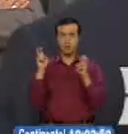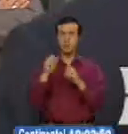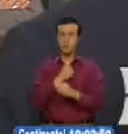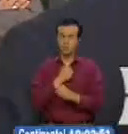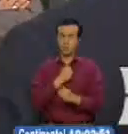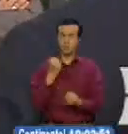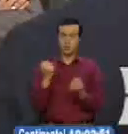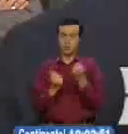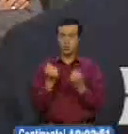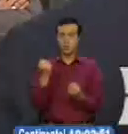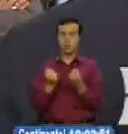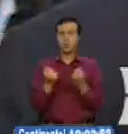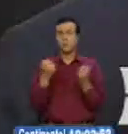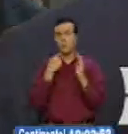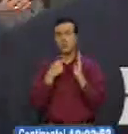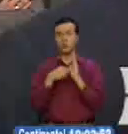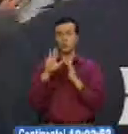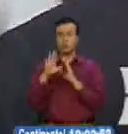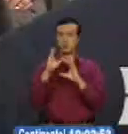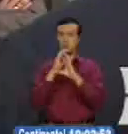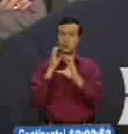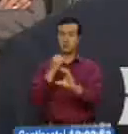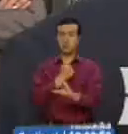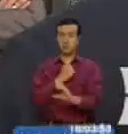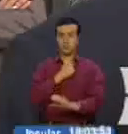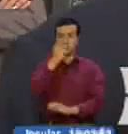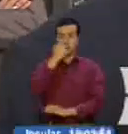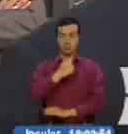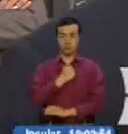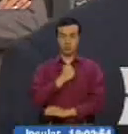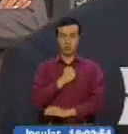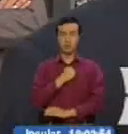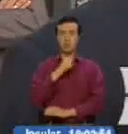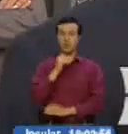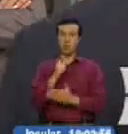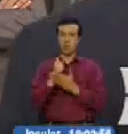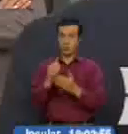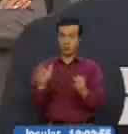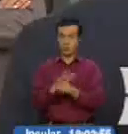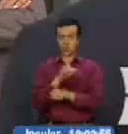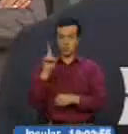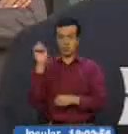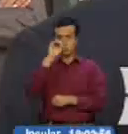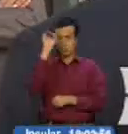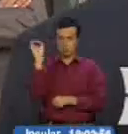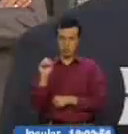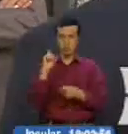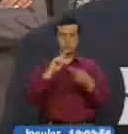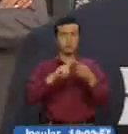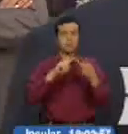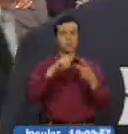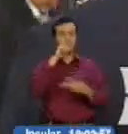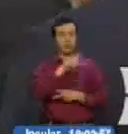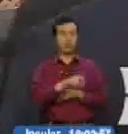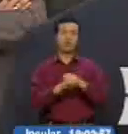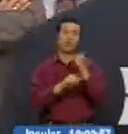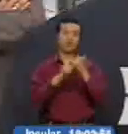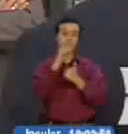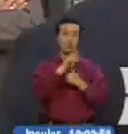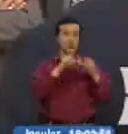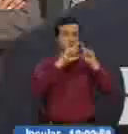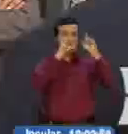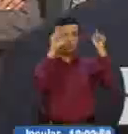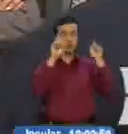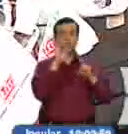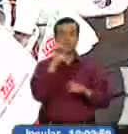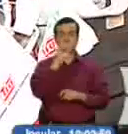vehículos cuando la unidad estaba a nombre de la persona natural, tenía el beneficio del 100%, cuando la unidad estaba a nombre de la persona jurídica, solo